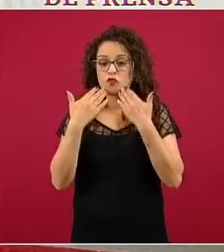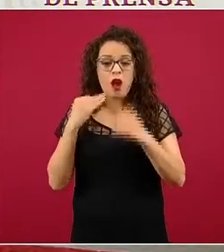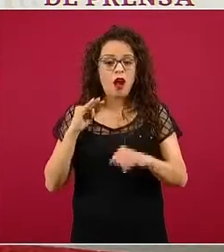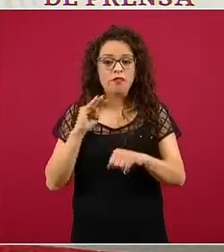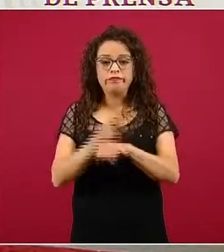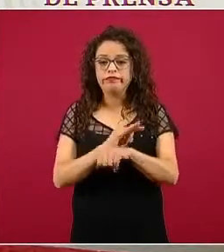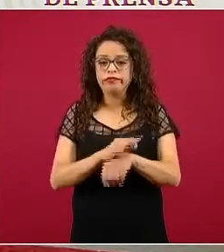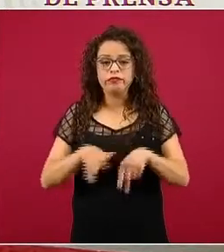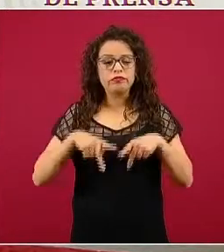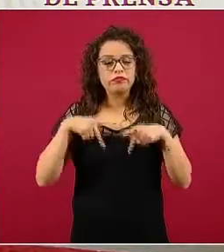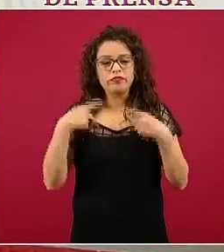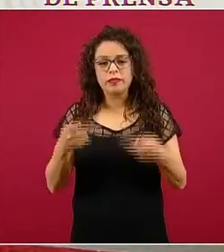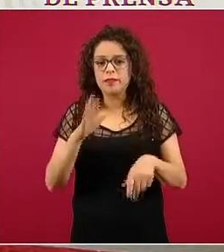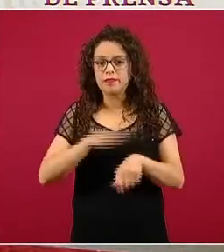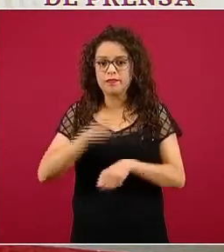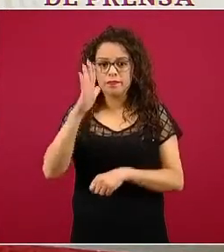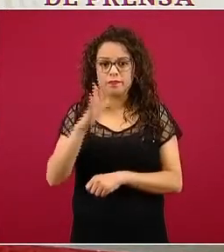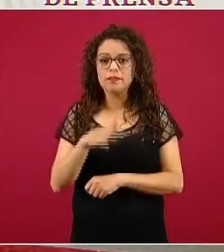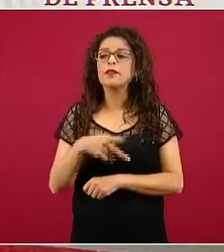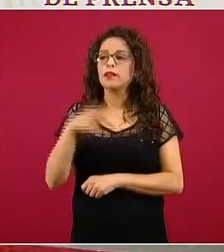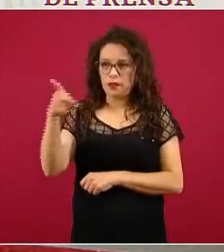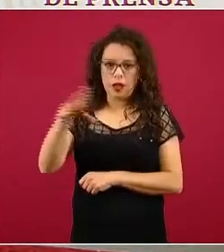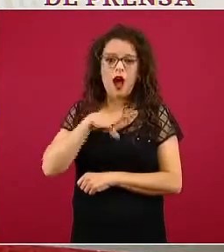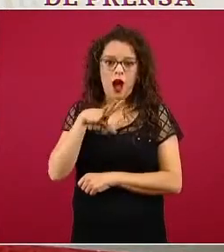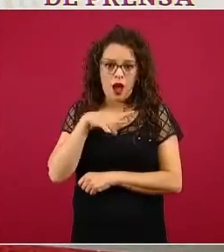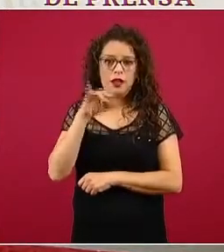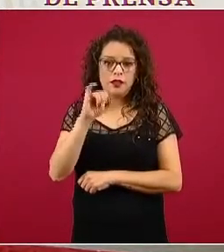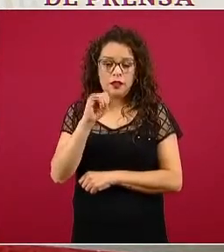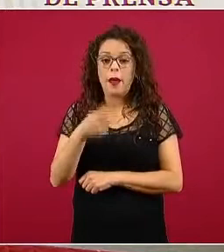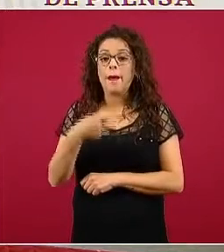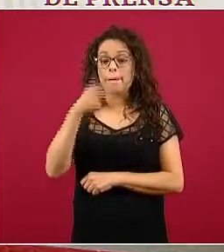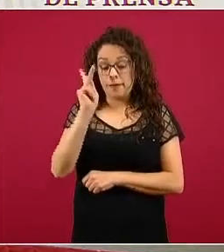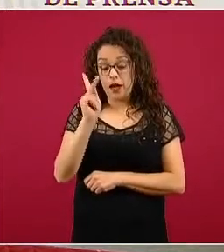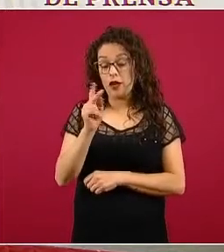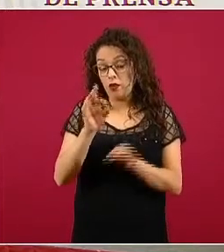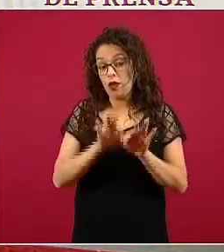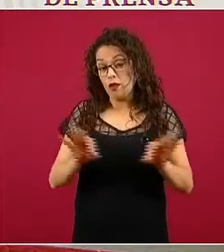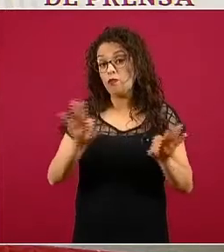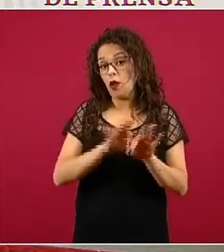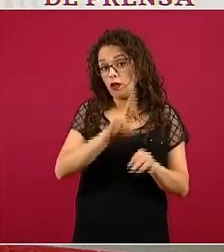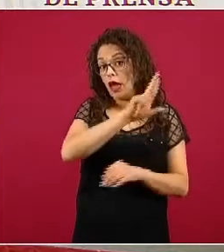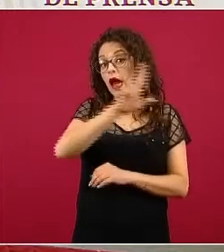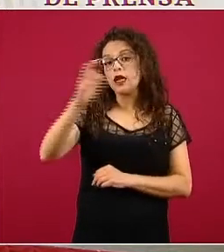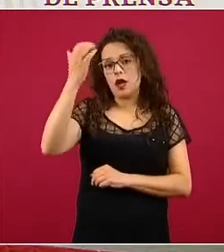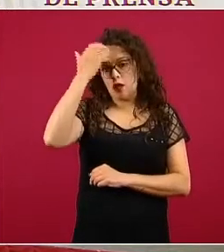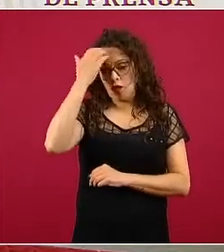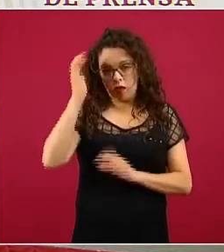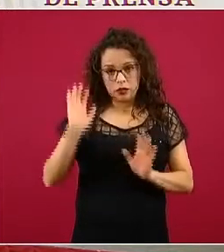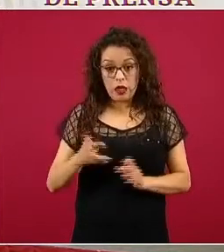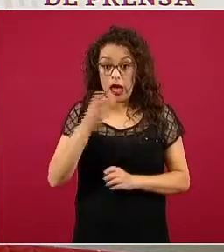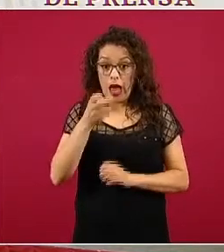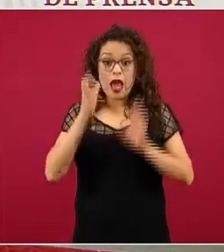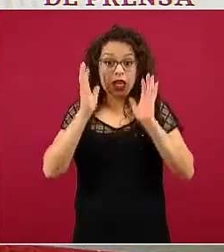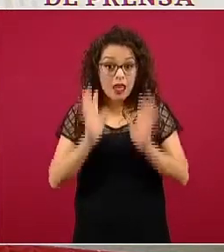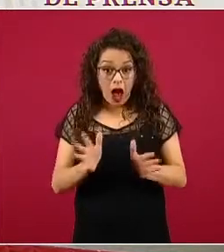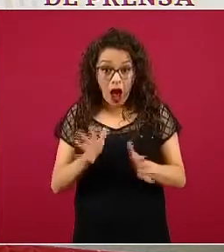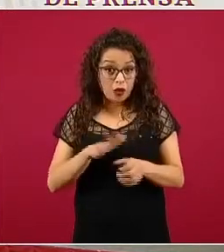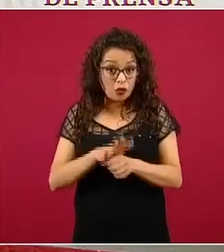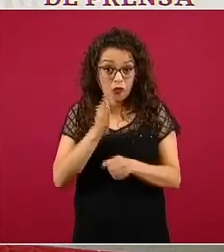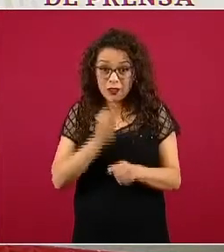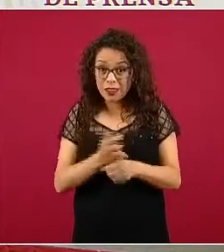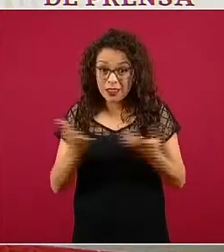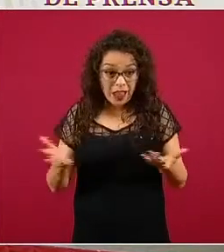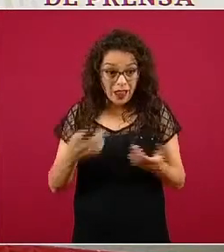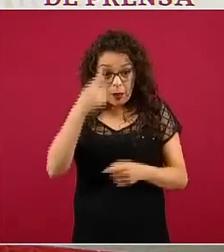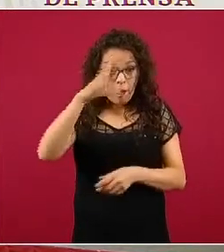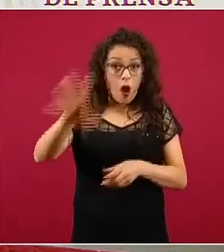lo ha promovido y lo tiene disponible. Pero se debe de reconocer que probablemente no sea suficiente para poder cubrir